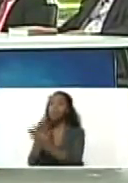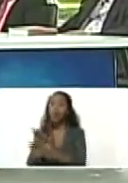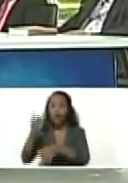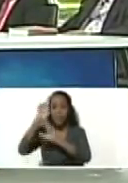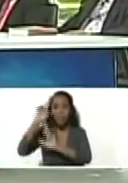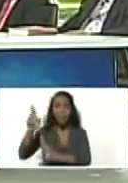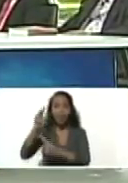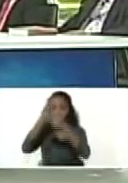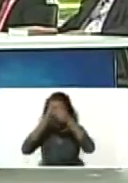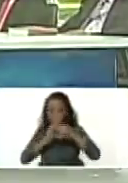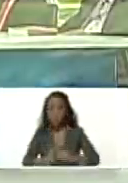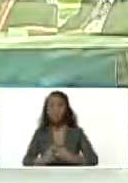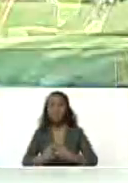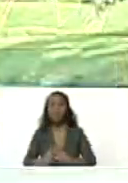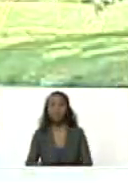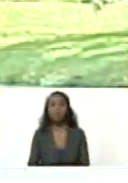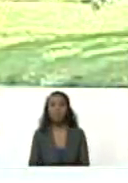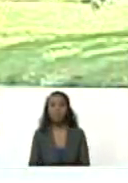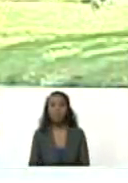al humilde.